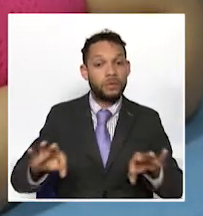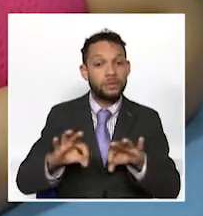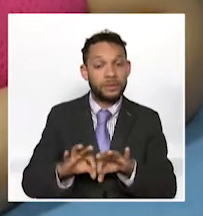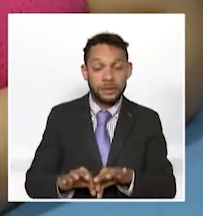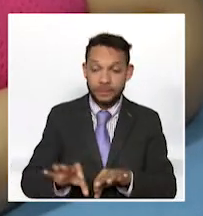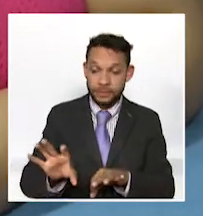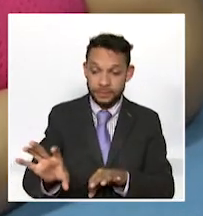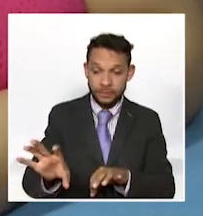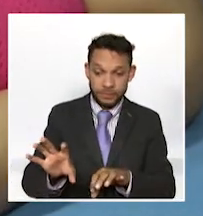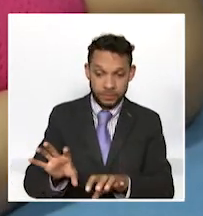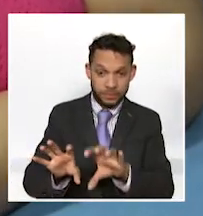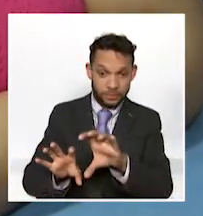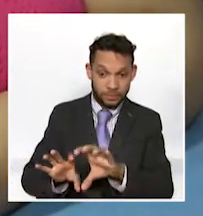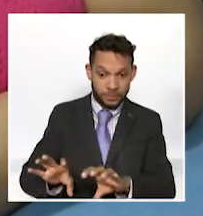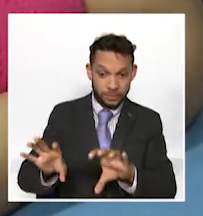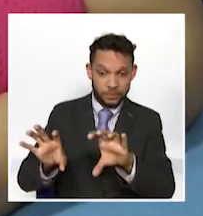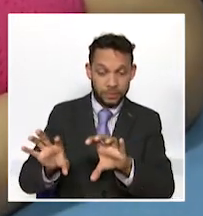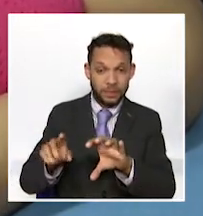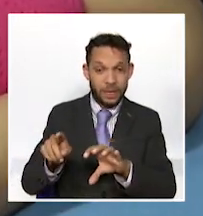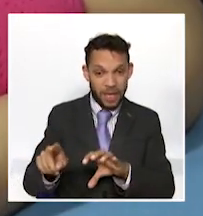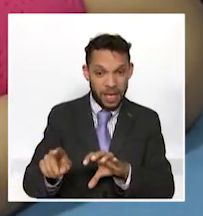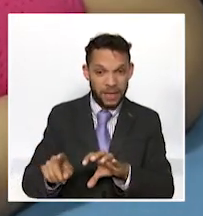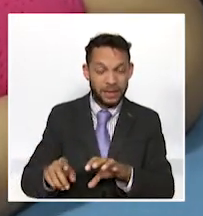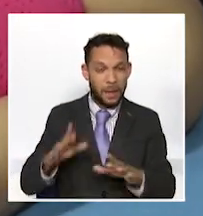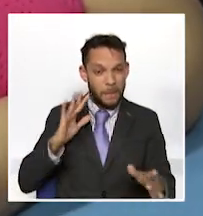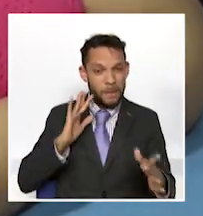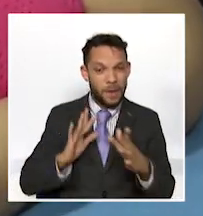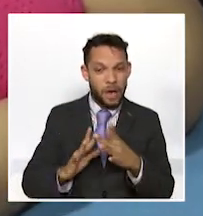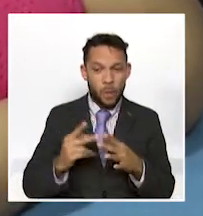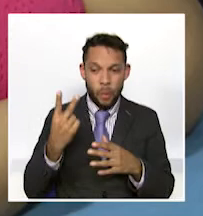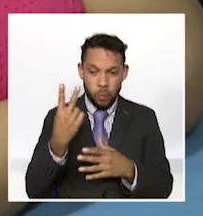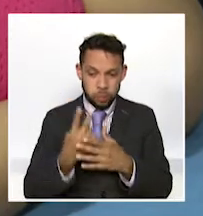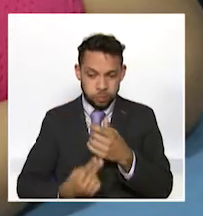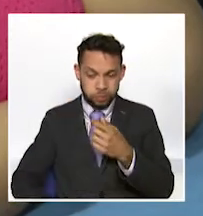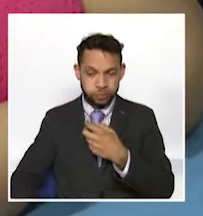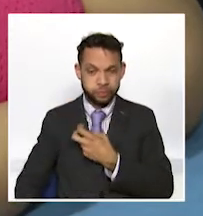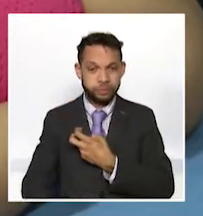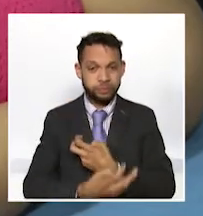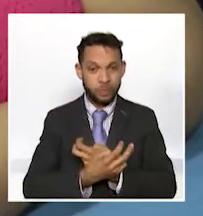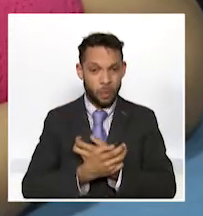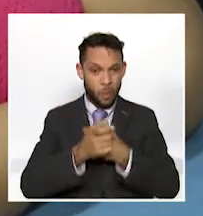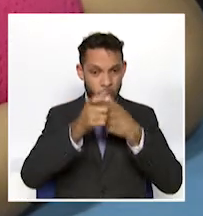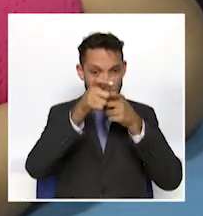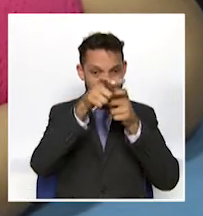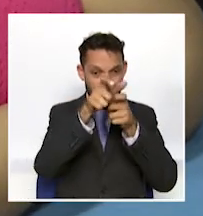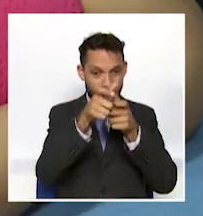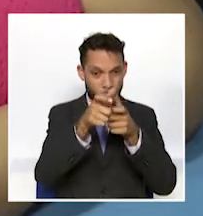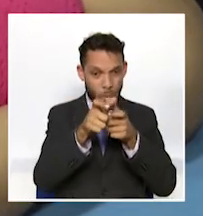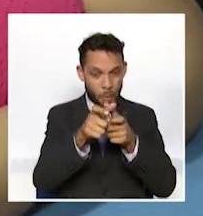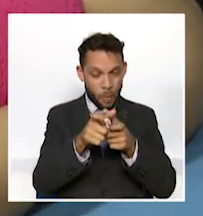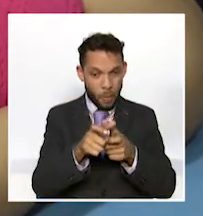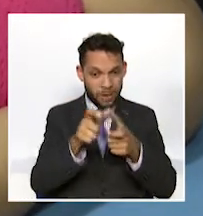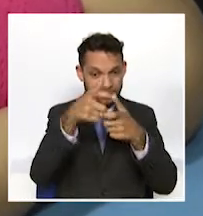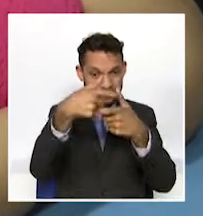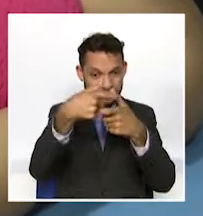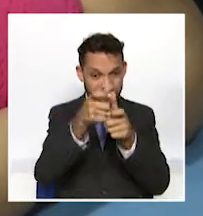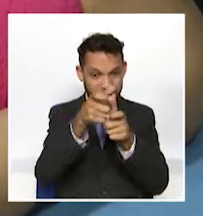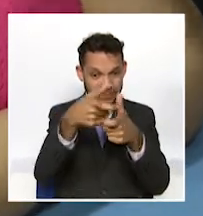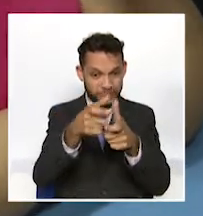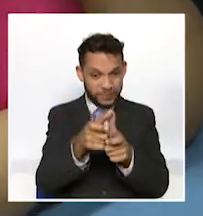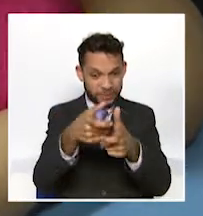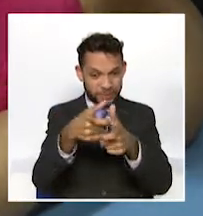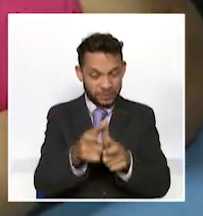hacer este movimiento, porque va a estar ligada a la columna, ¿sí? A través del plexo sacro. Entonces ella lo que